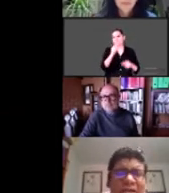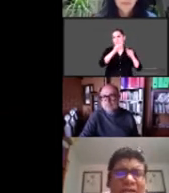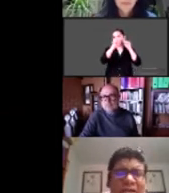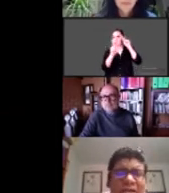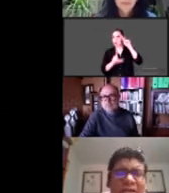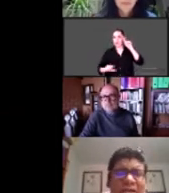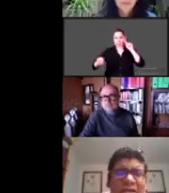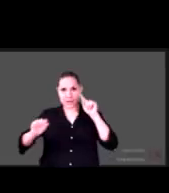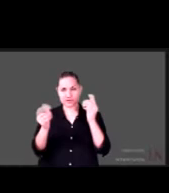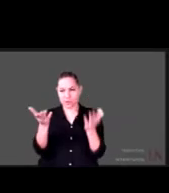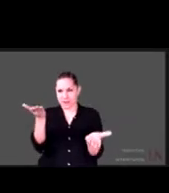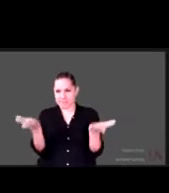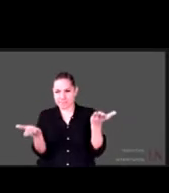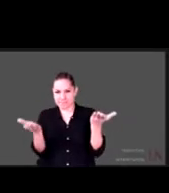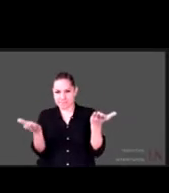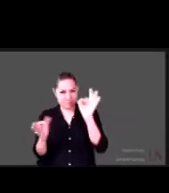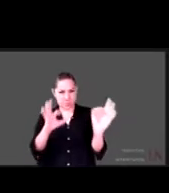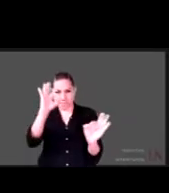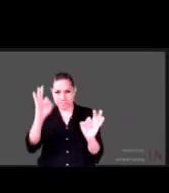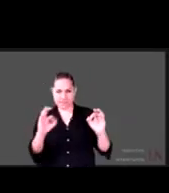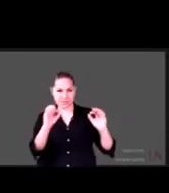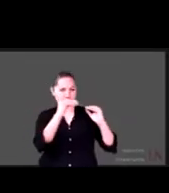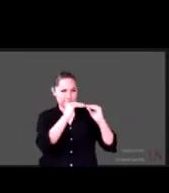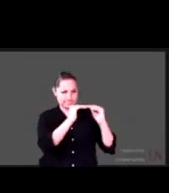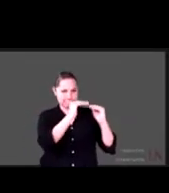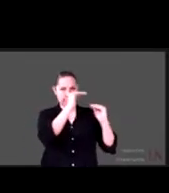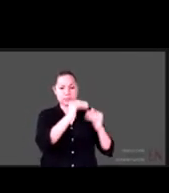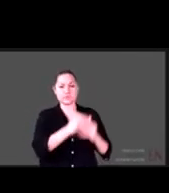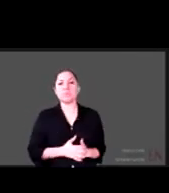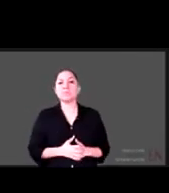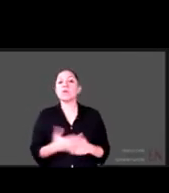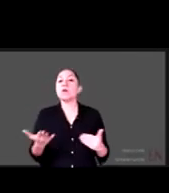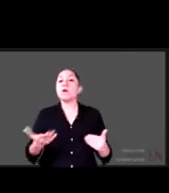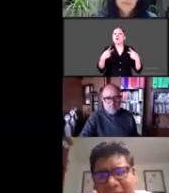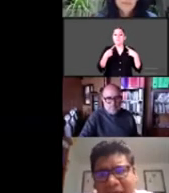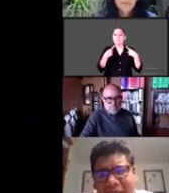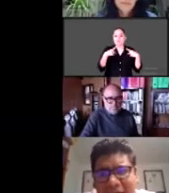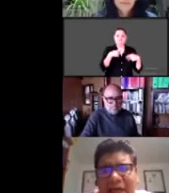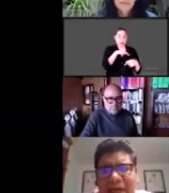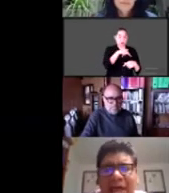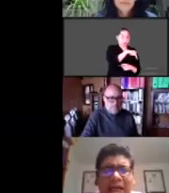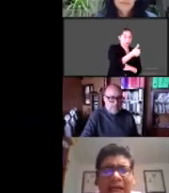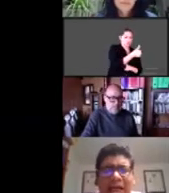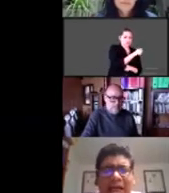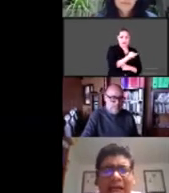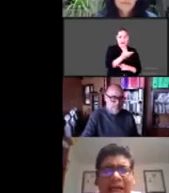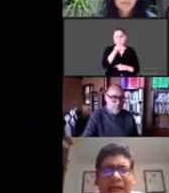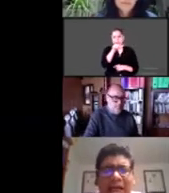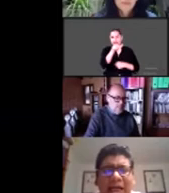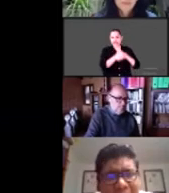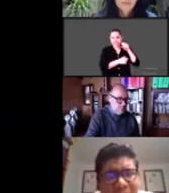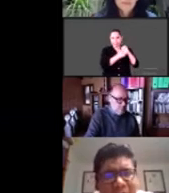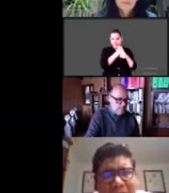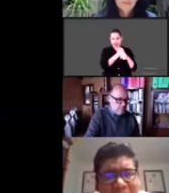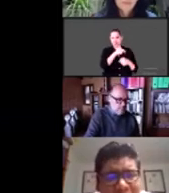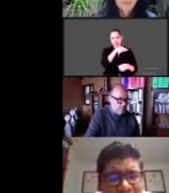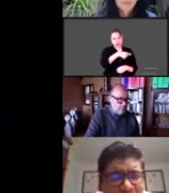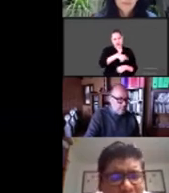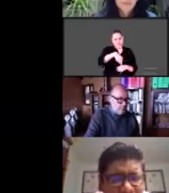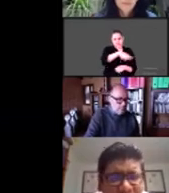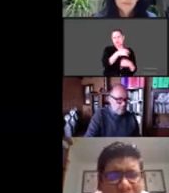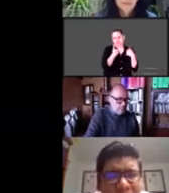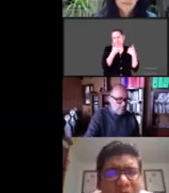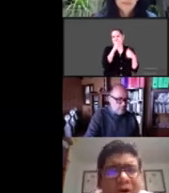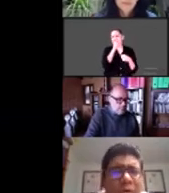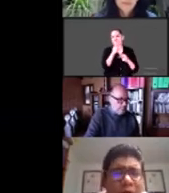Si tomamos en cuenta el rango de población de 12 a 17 años, que dada la caracterización de la Encuesta Nacional